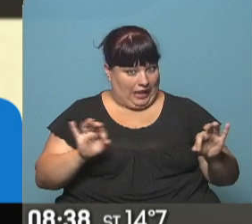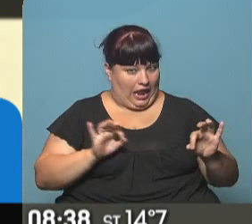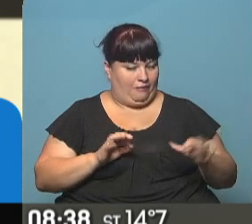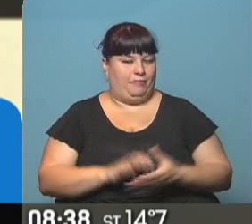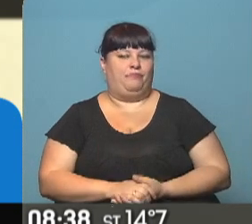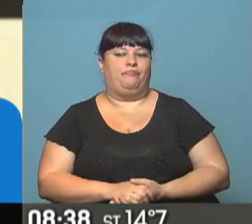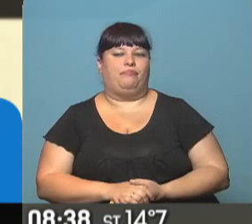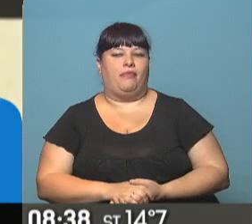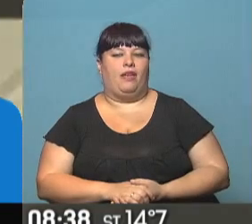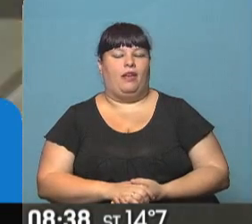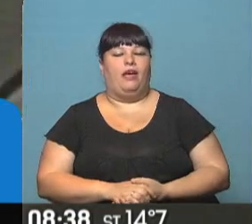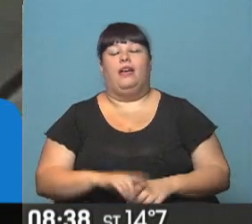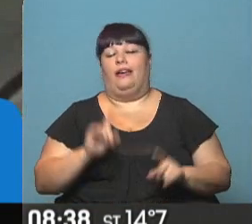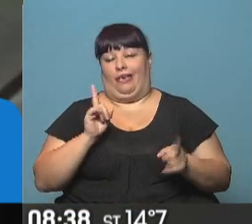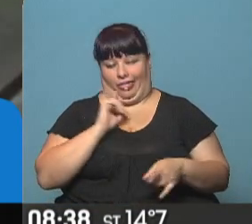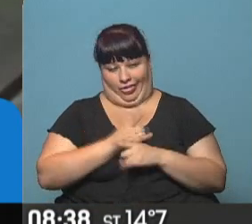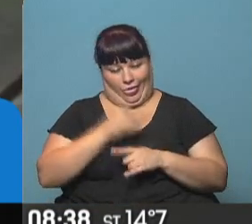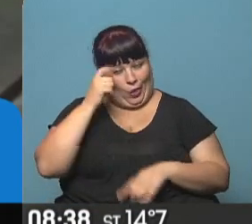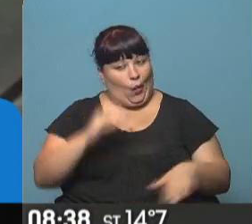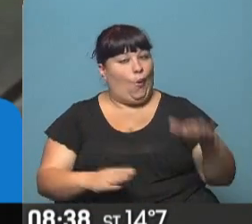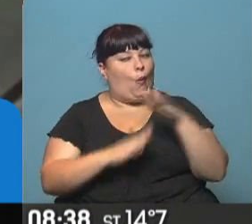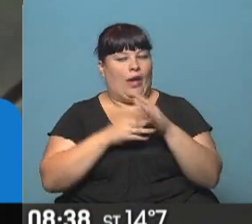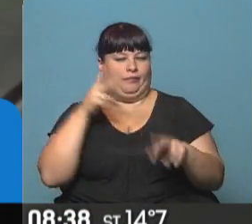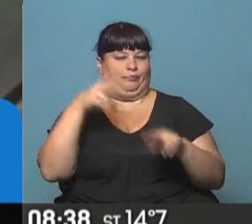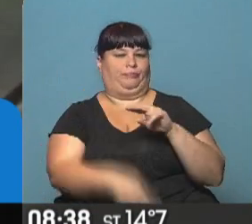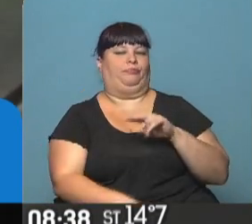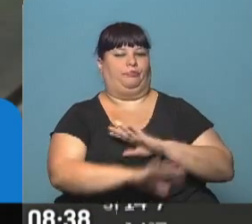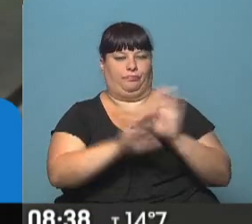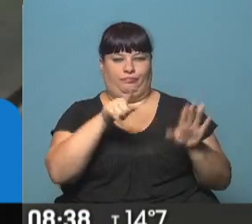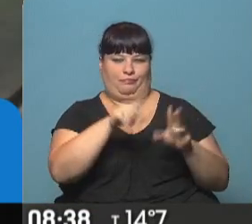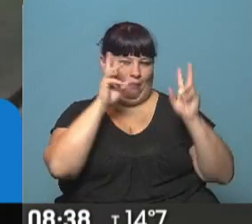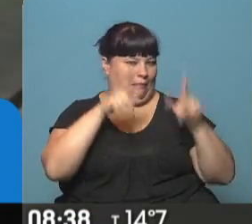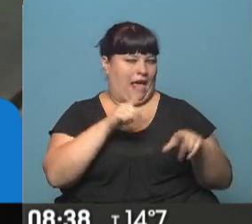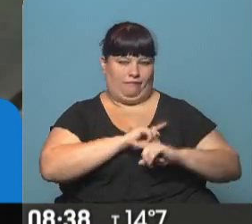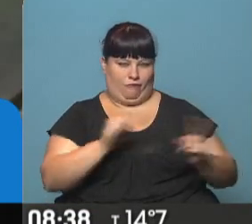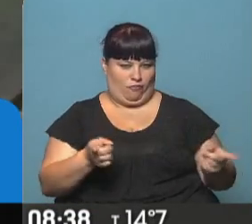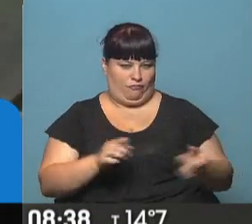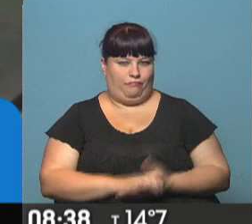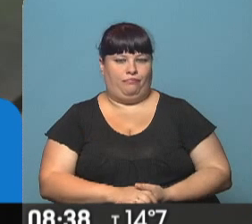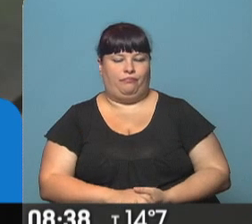la AFIP. Sin embargo, la Corte Suprema le puso un freno a su estrategia.